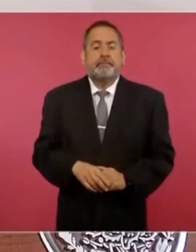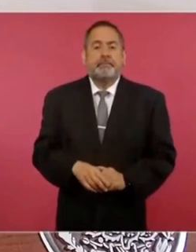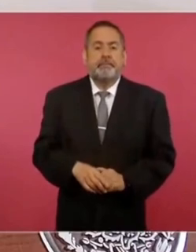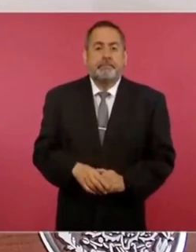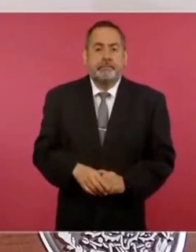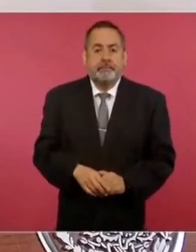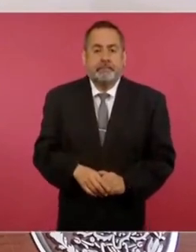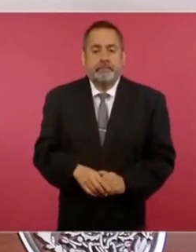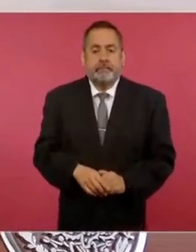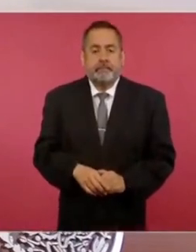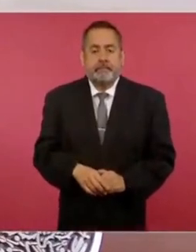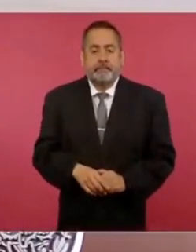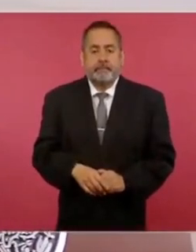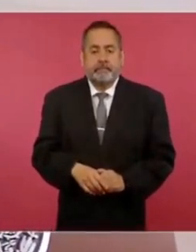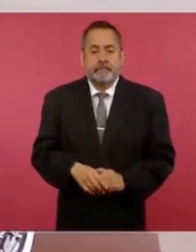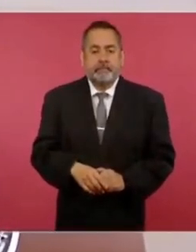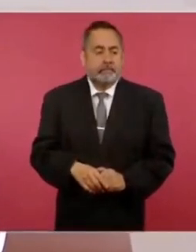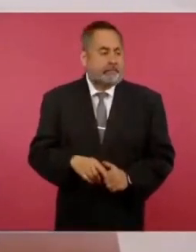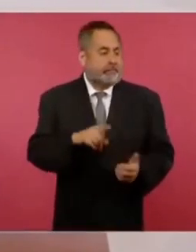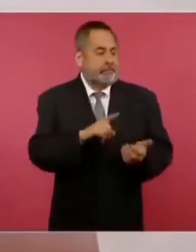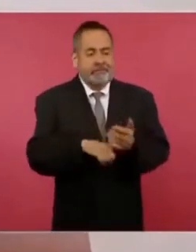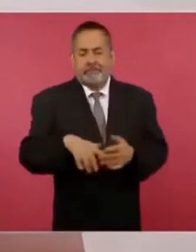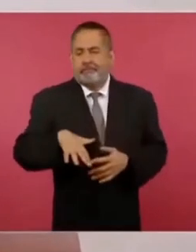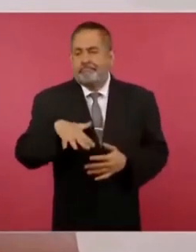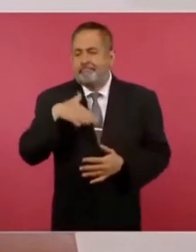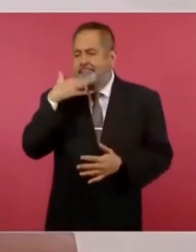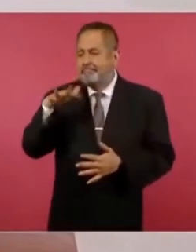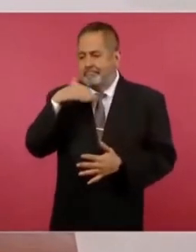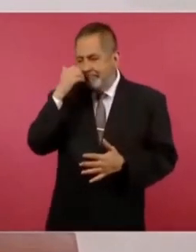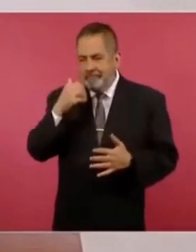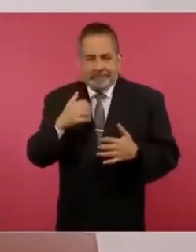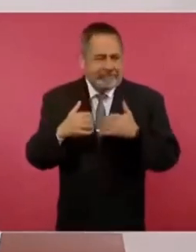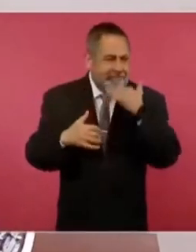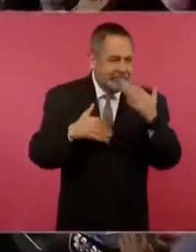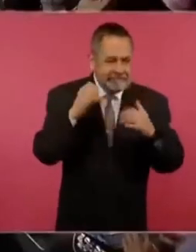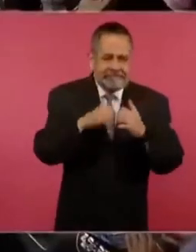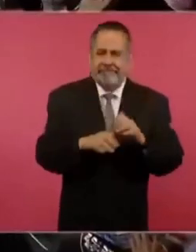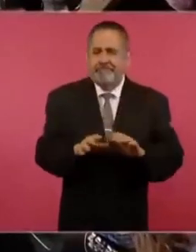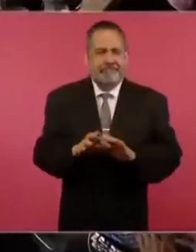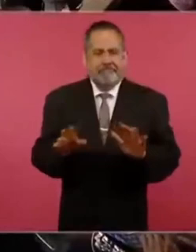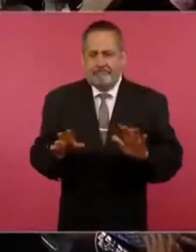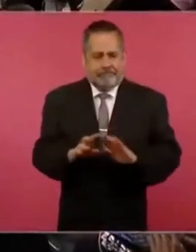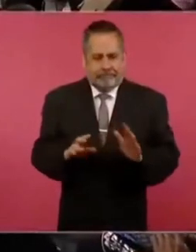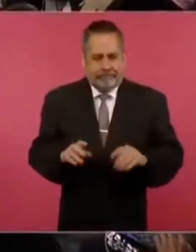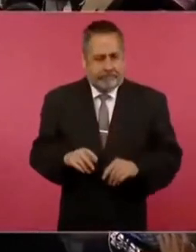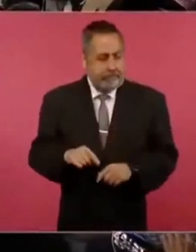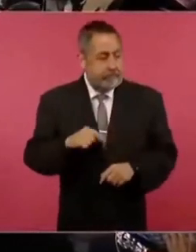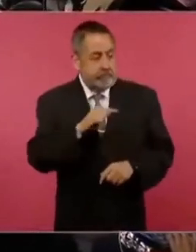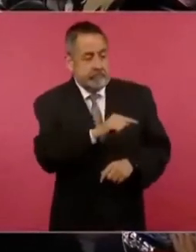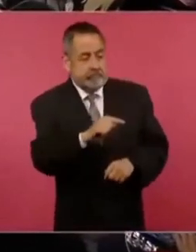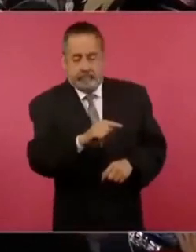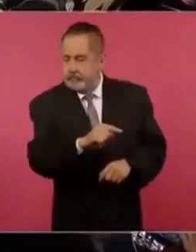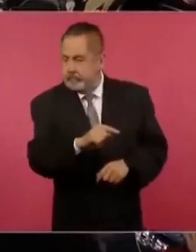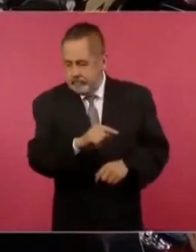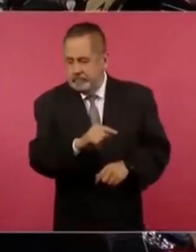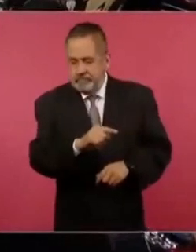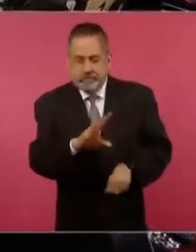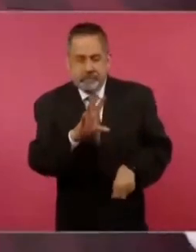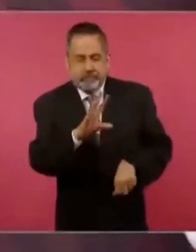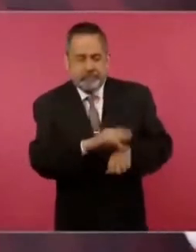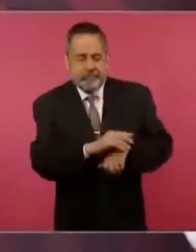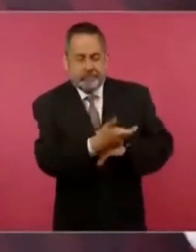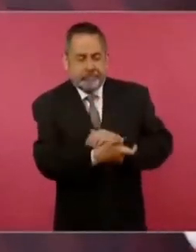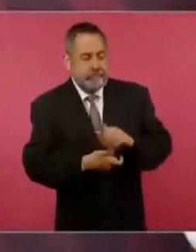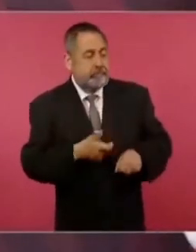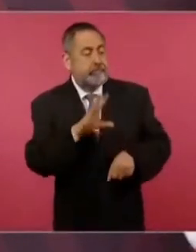pues se acabó la corrupción en cuanto a la entrega de concesiones, en donde